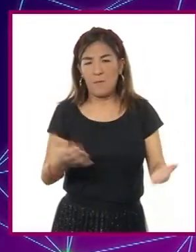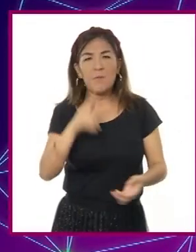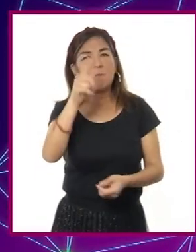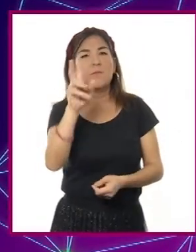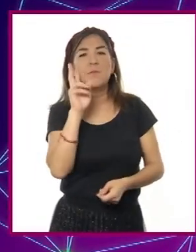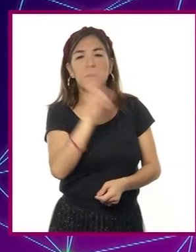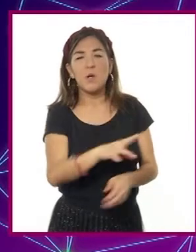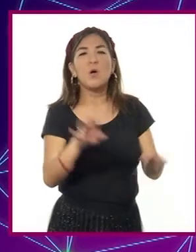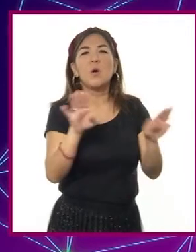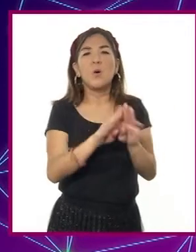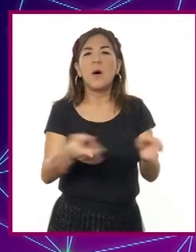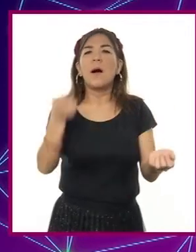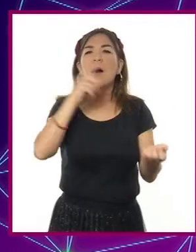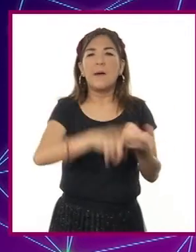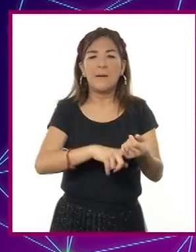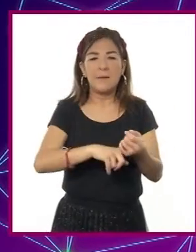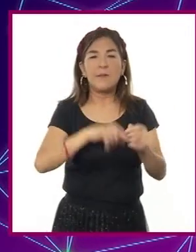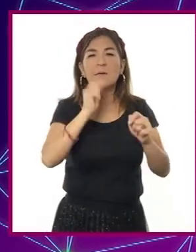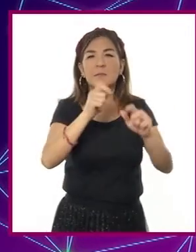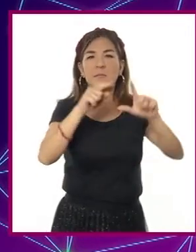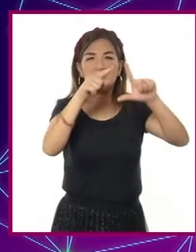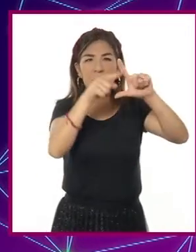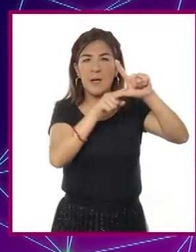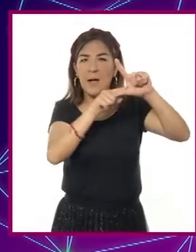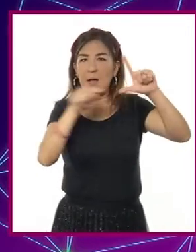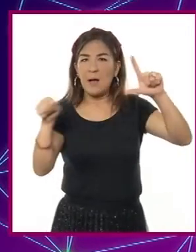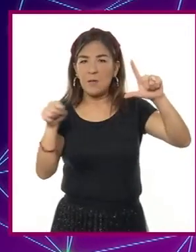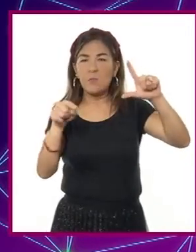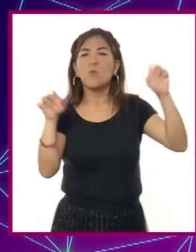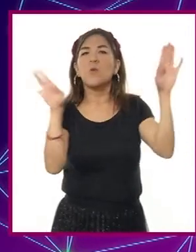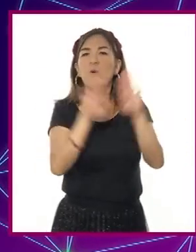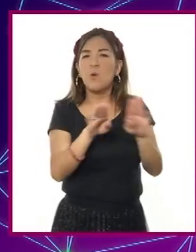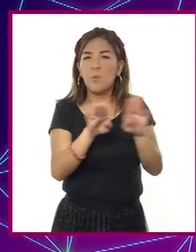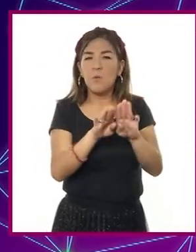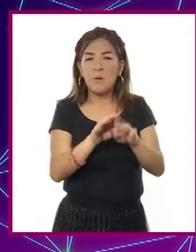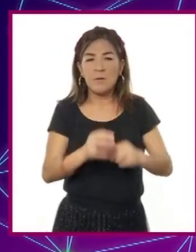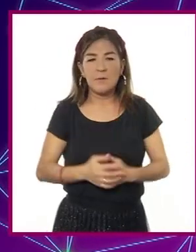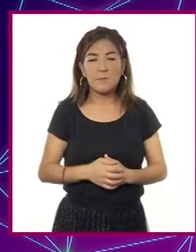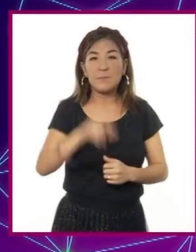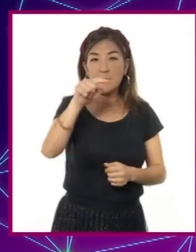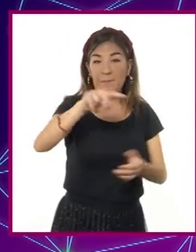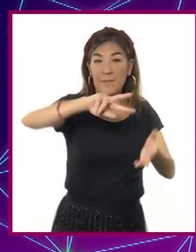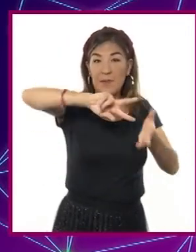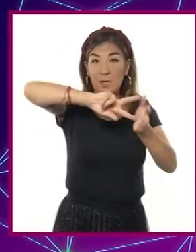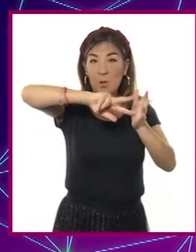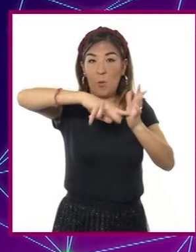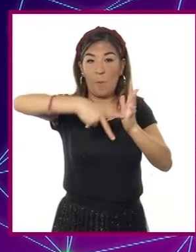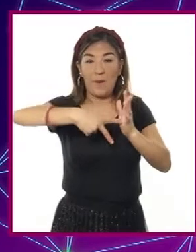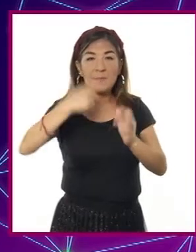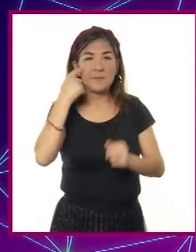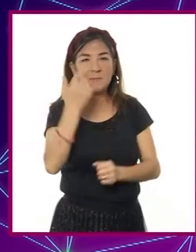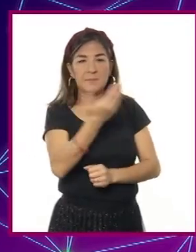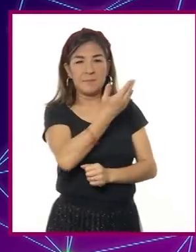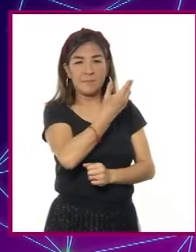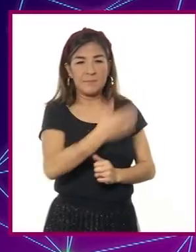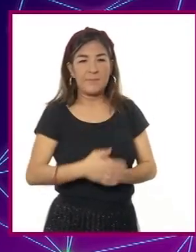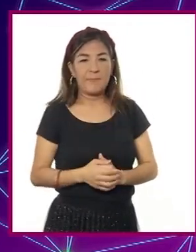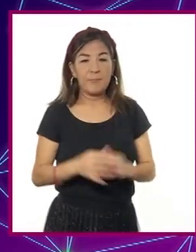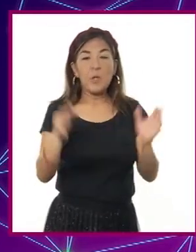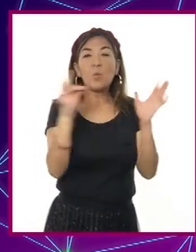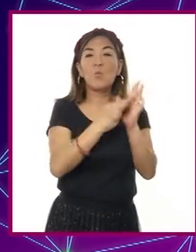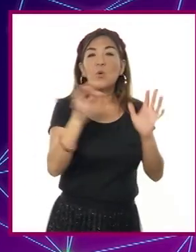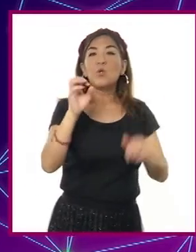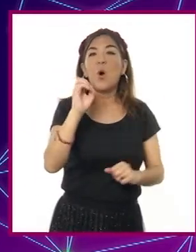cómo se traza la bisectriz de un ángulo. Se apoya el compás en el vértice del ángulo, o punto